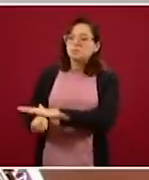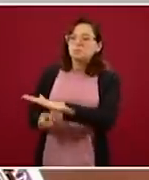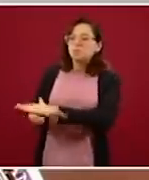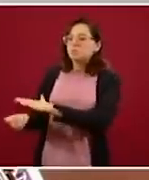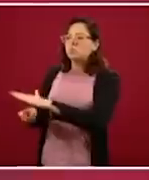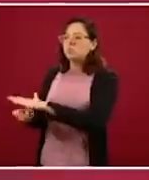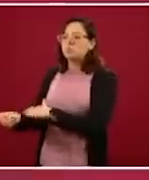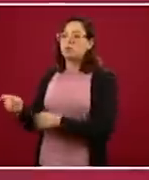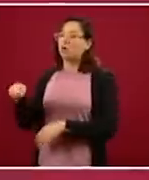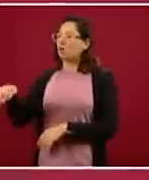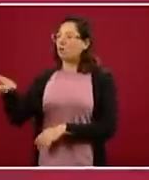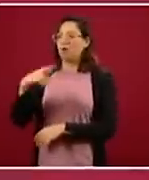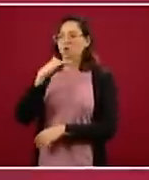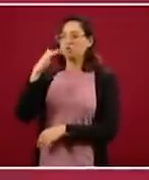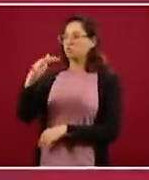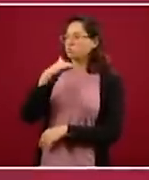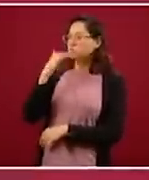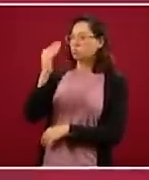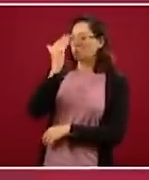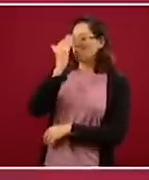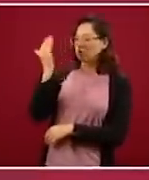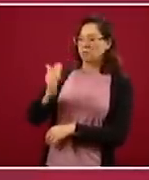Mientras arriba habían pactos,